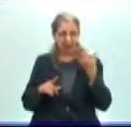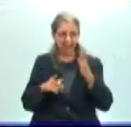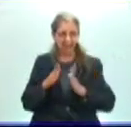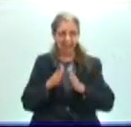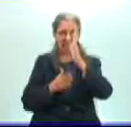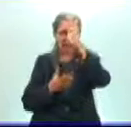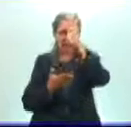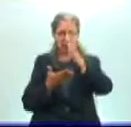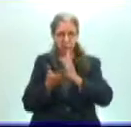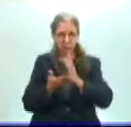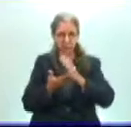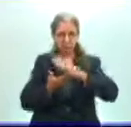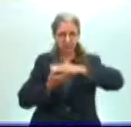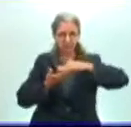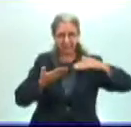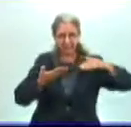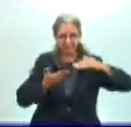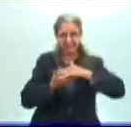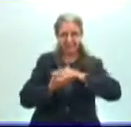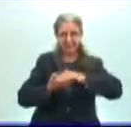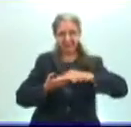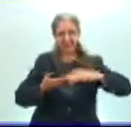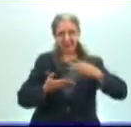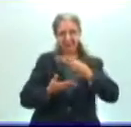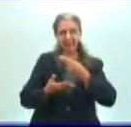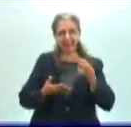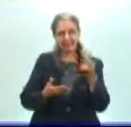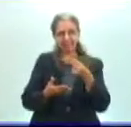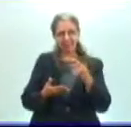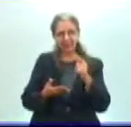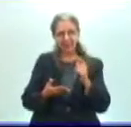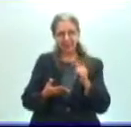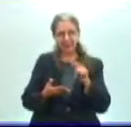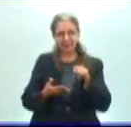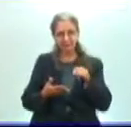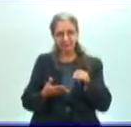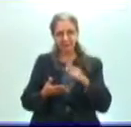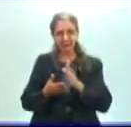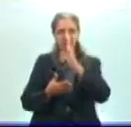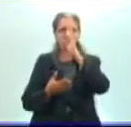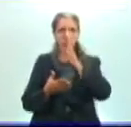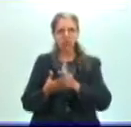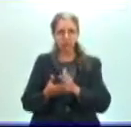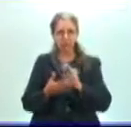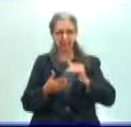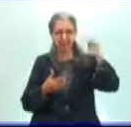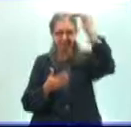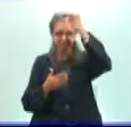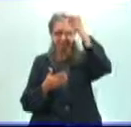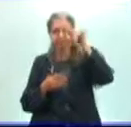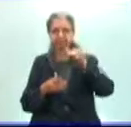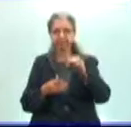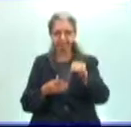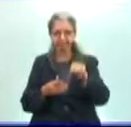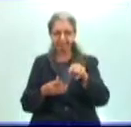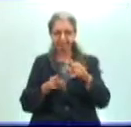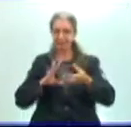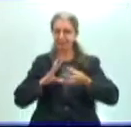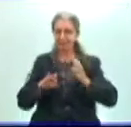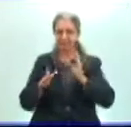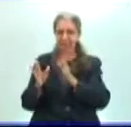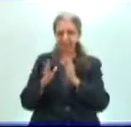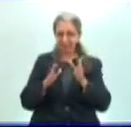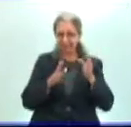altura relativa a la hipotenusa. Teorema de las alturas, que forma parte del grupo de